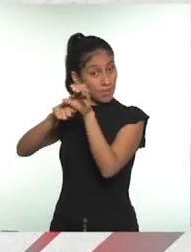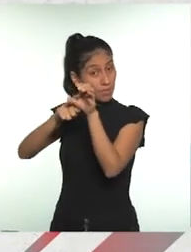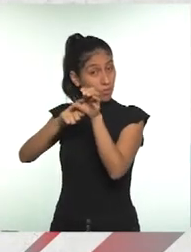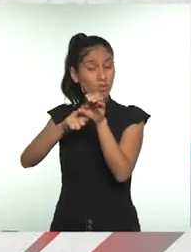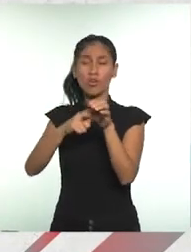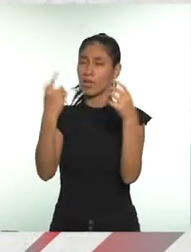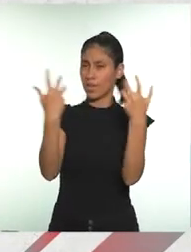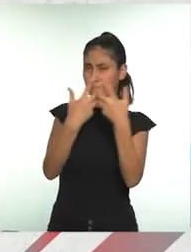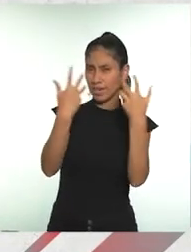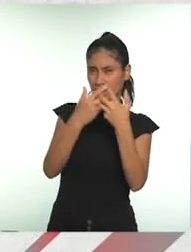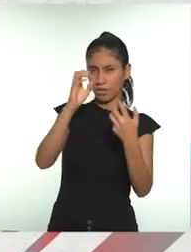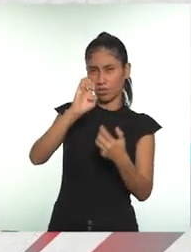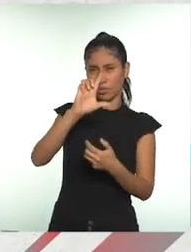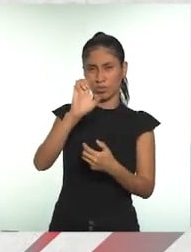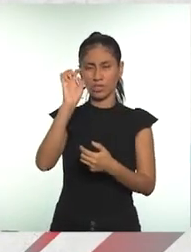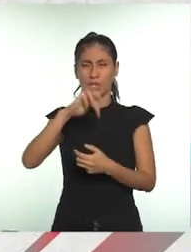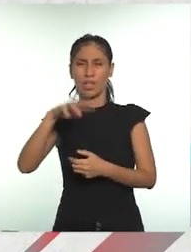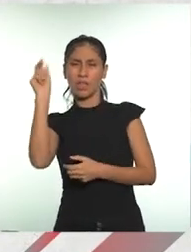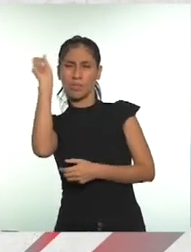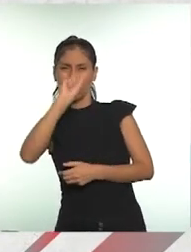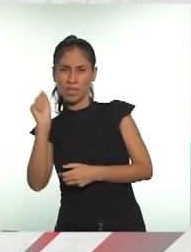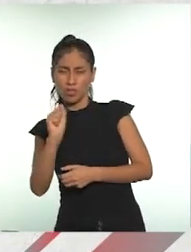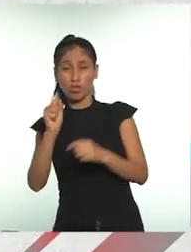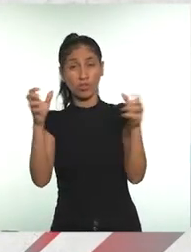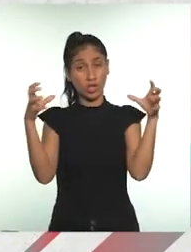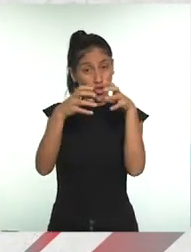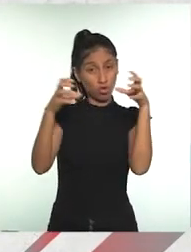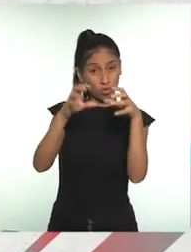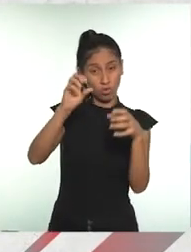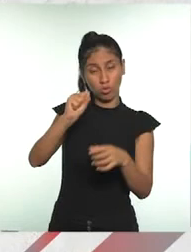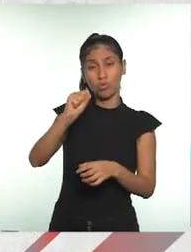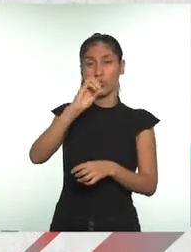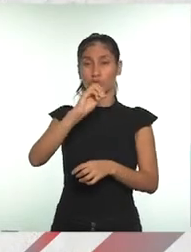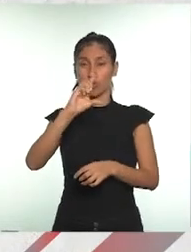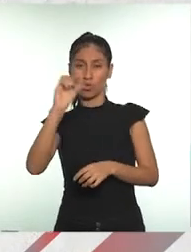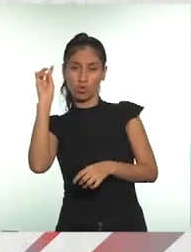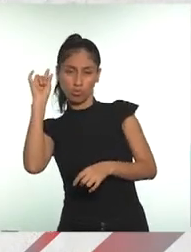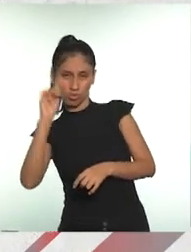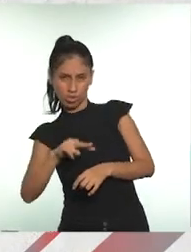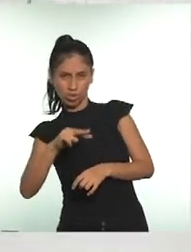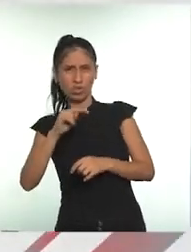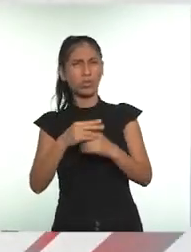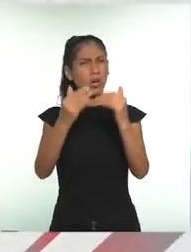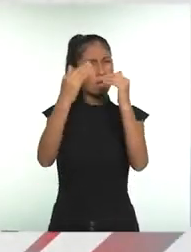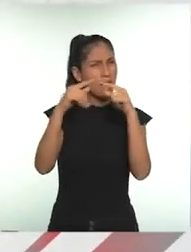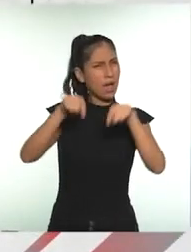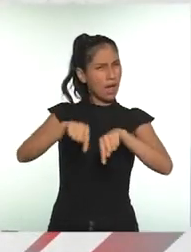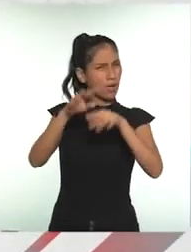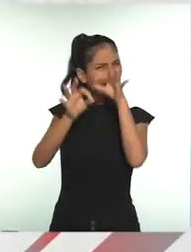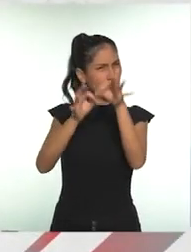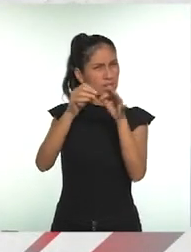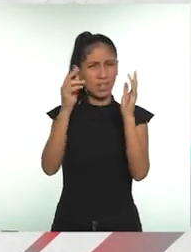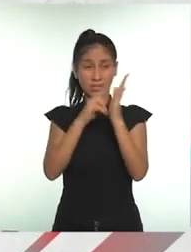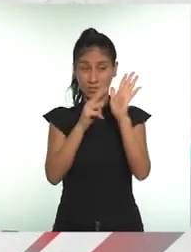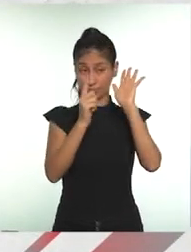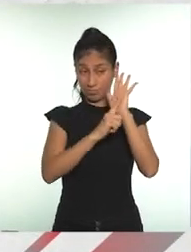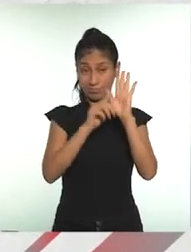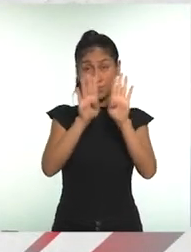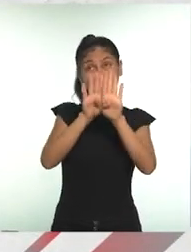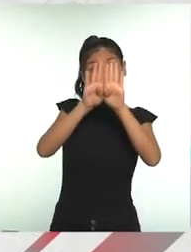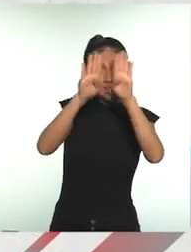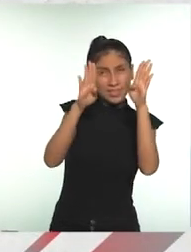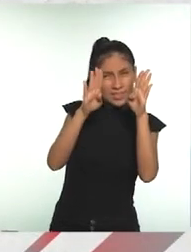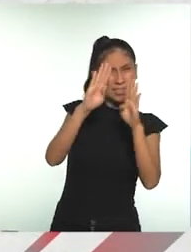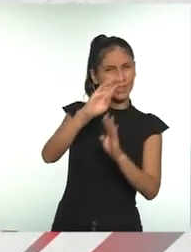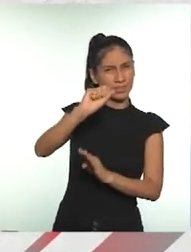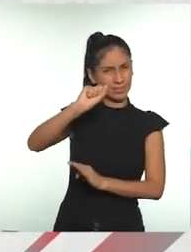intervalo serán los elementos del conjunto solución, sin considerar los extremos A y B. Ahora hablemos de los intervalos